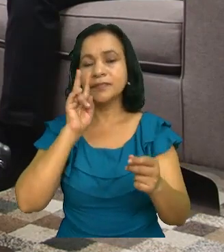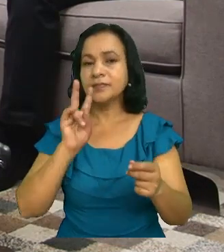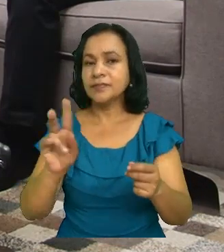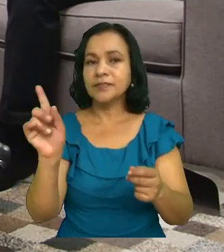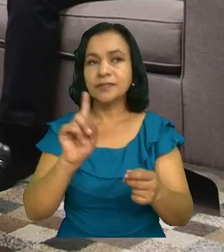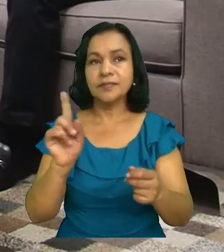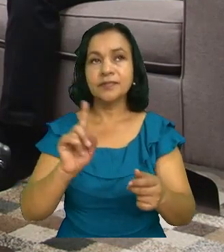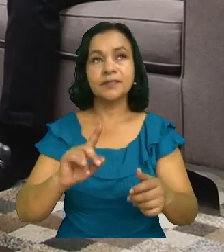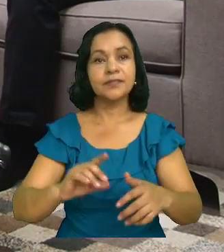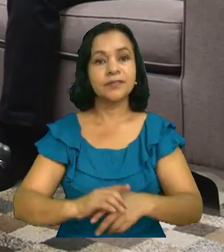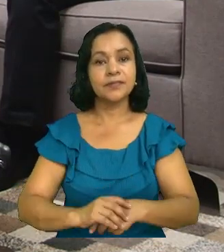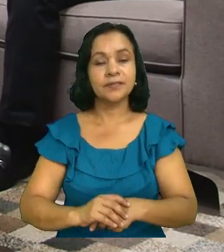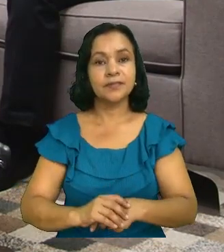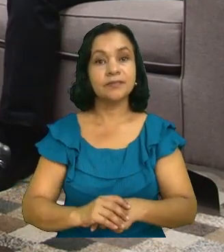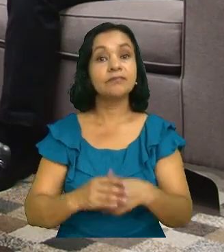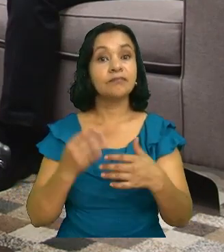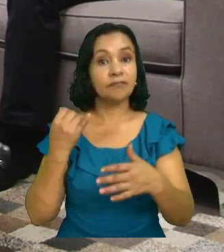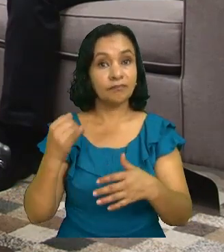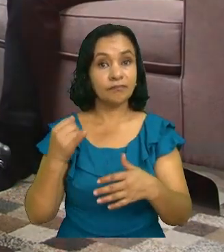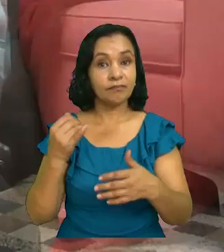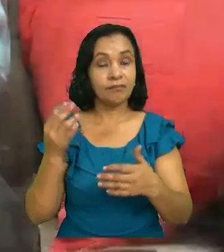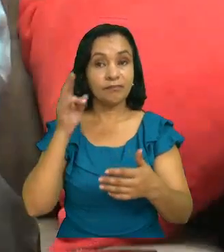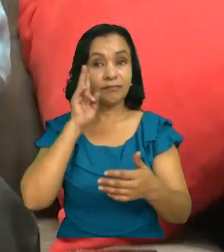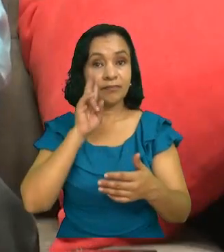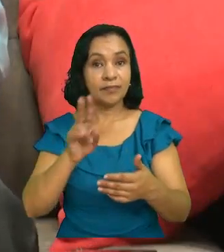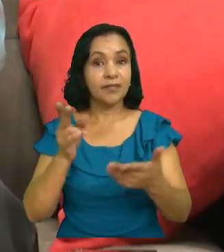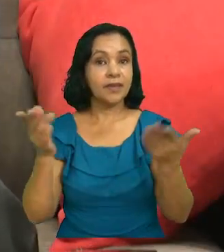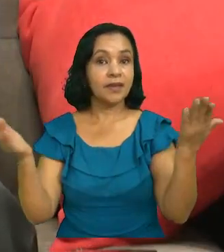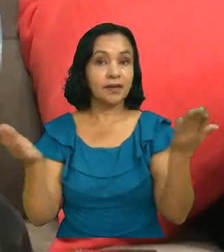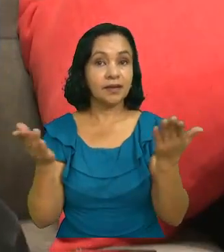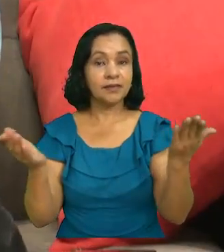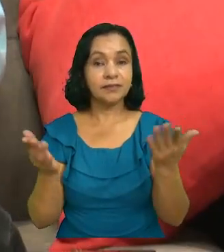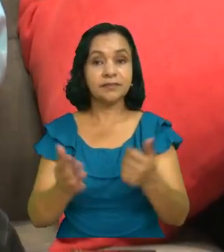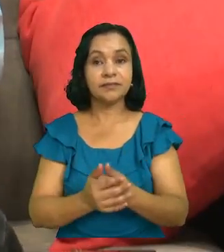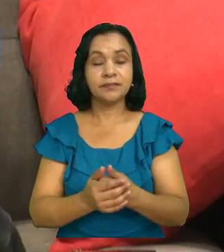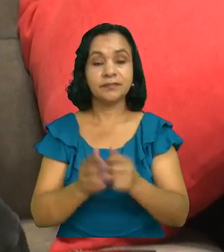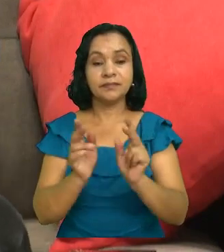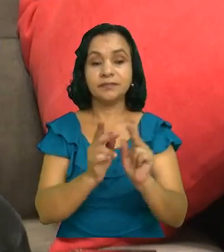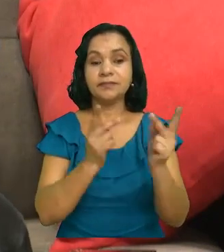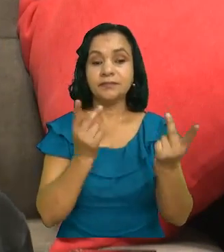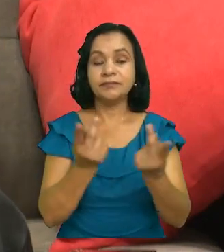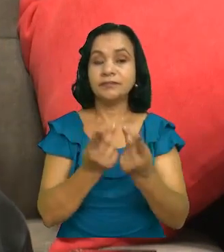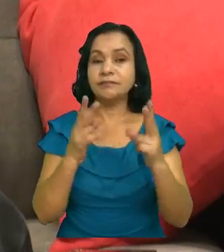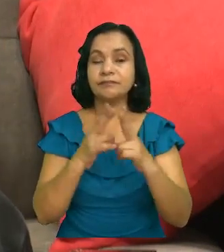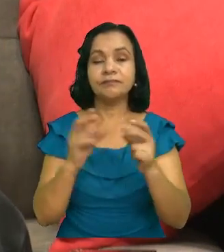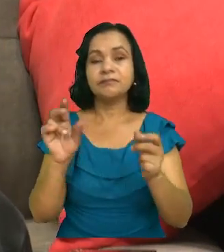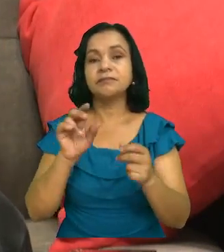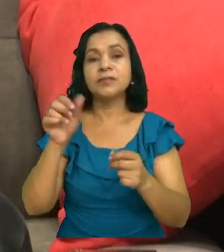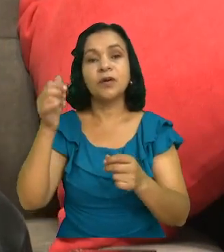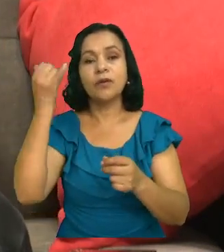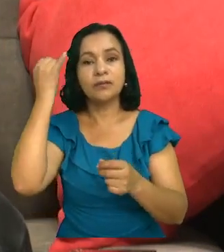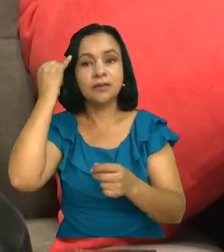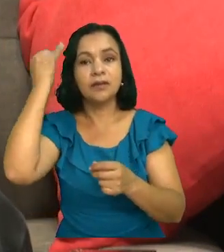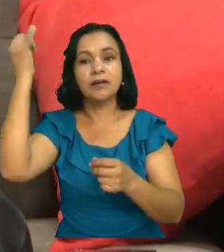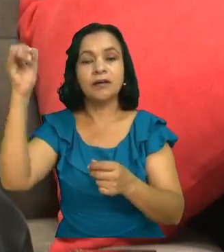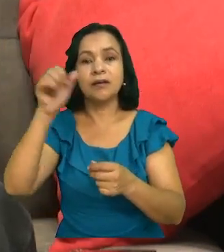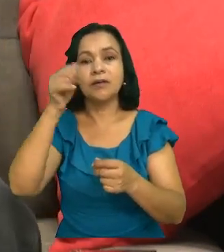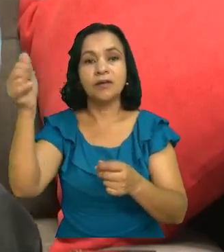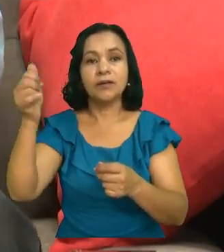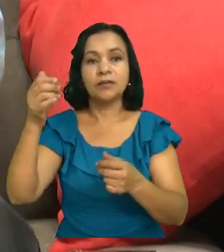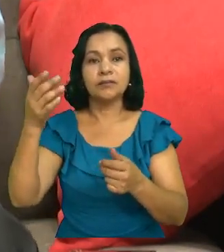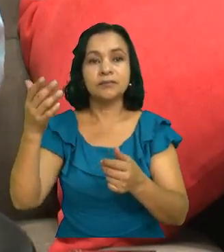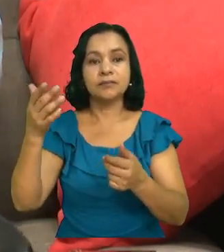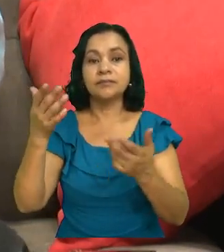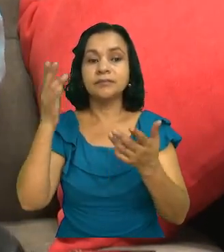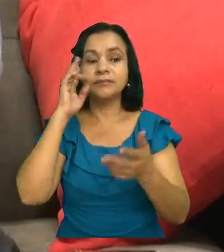percibirlo. Claro, porque su percepción no es por y para el pueblo nicaragüense. Tienen visiones hacia el exterior, desde el exterior,